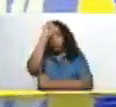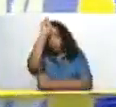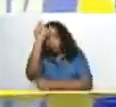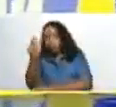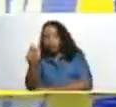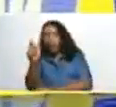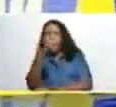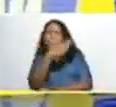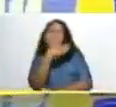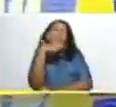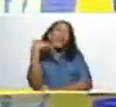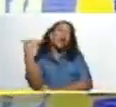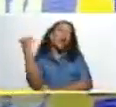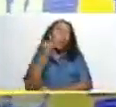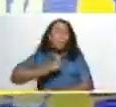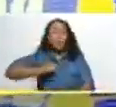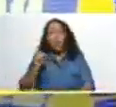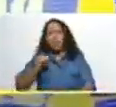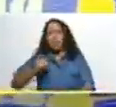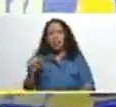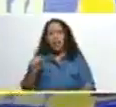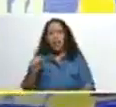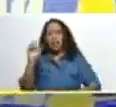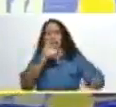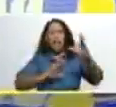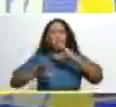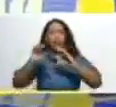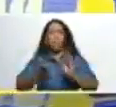mejores policías científicas del mundo.